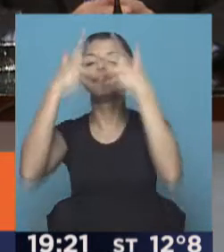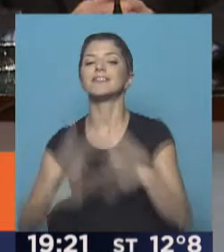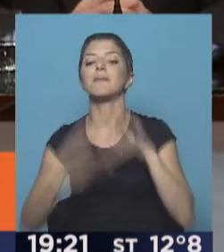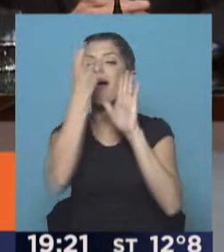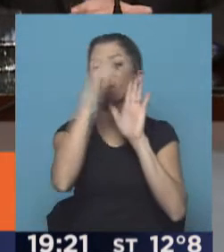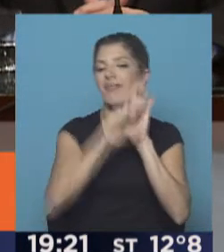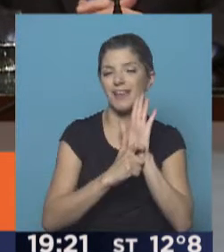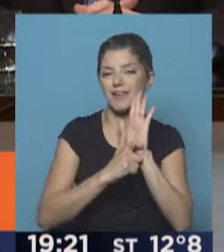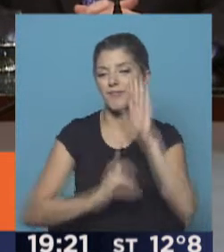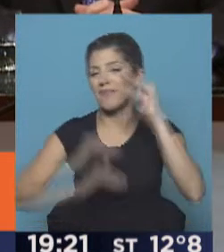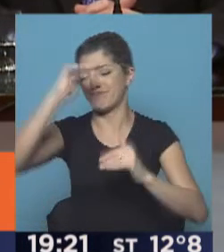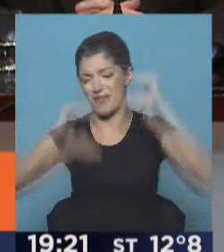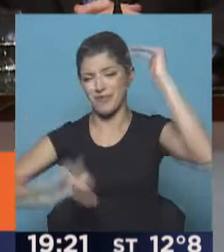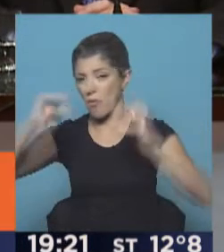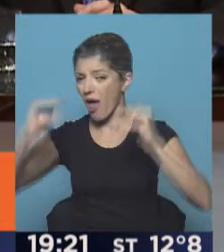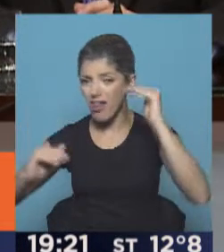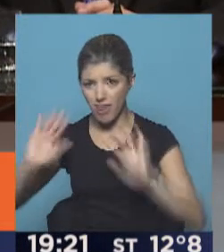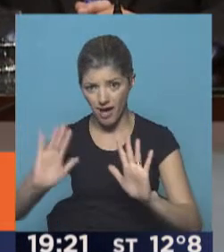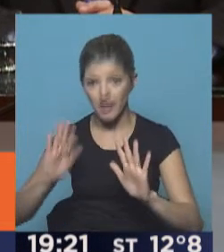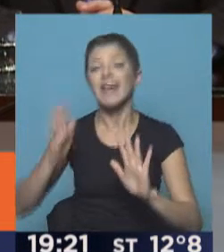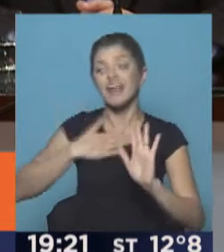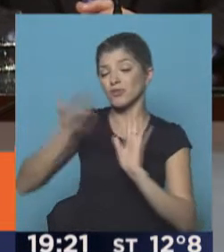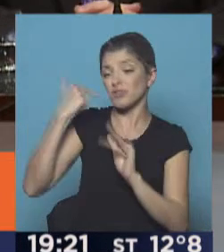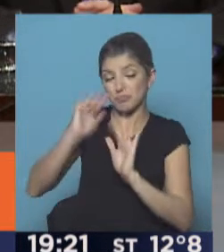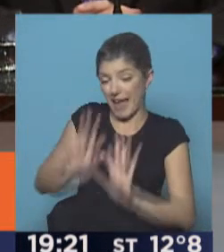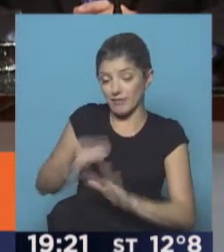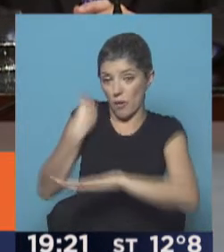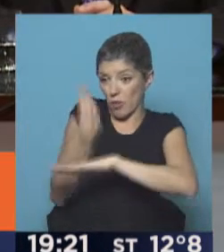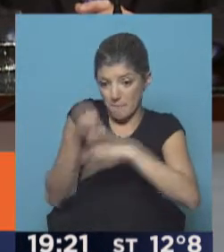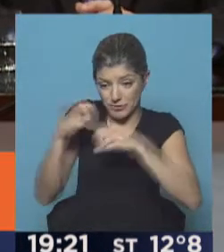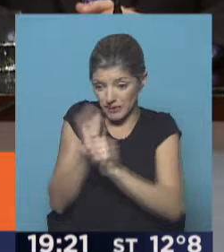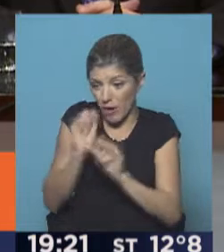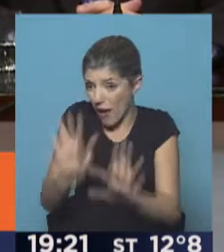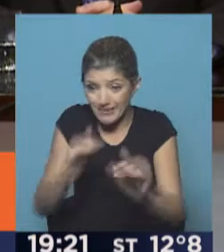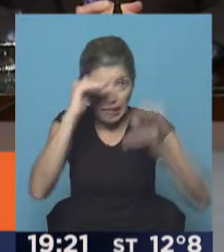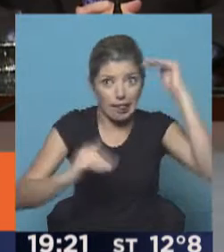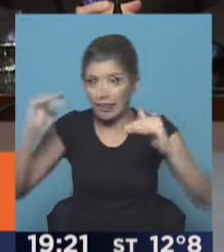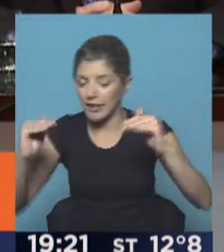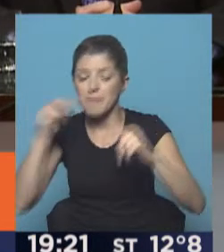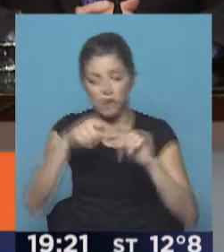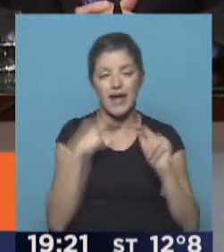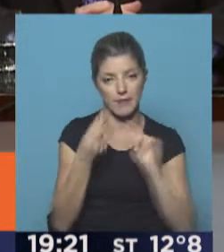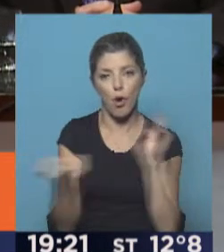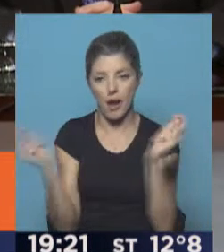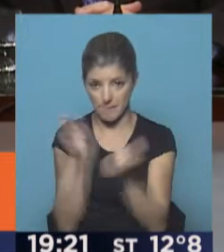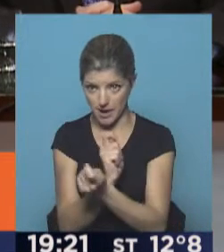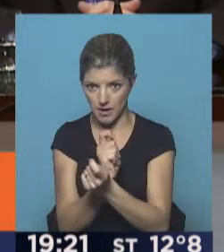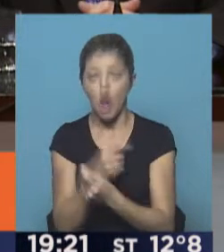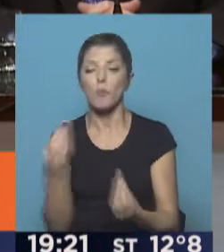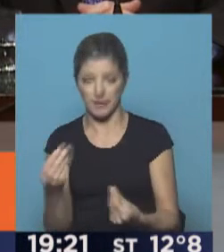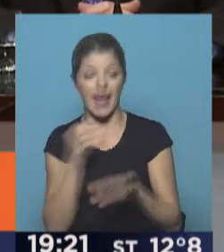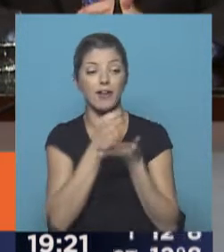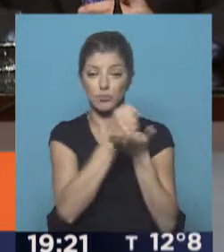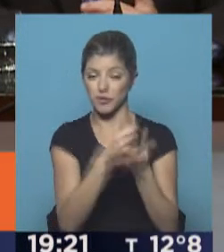tal como lo hemos recibido y que estamos tratando de corregir, porque justamente lo que estamos tratando es que los subsidios y la ayuda vaya a los sectores